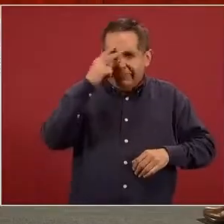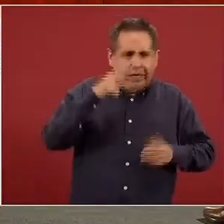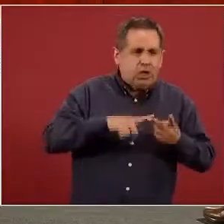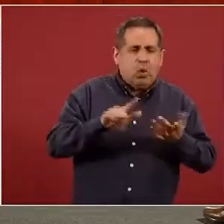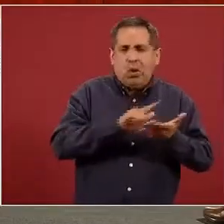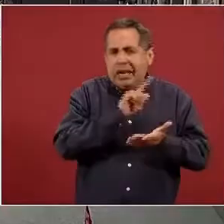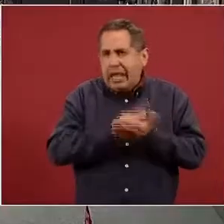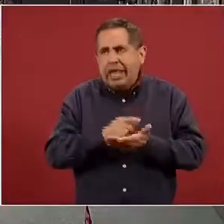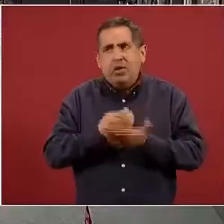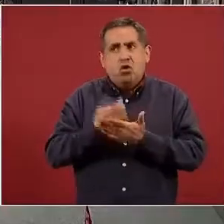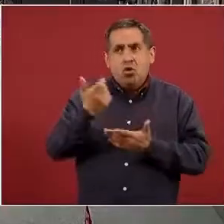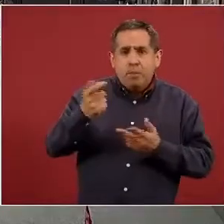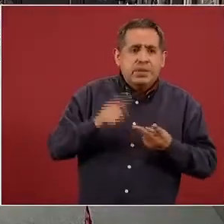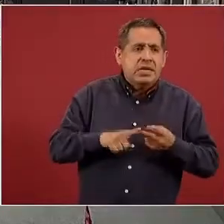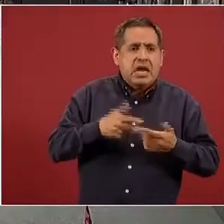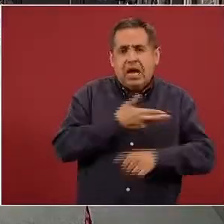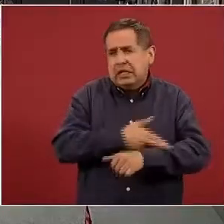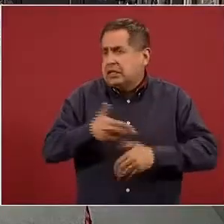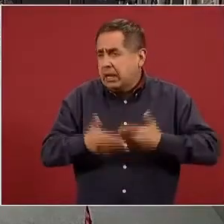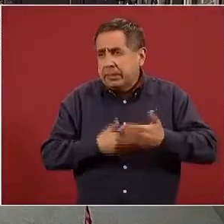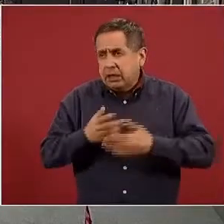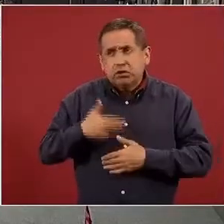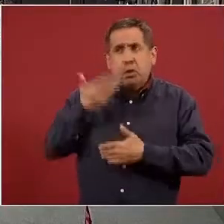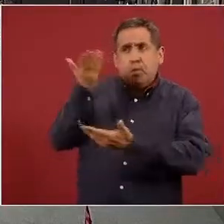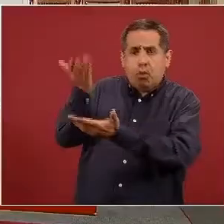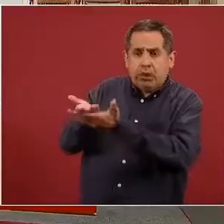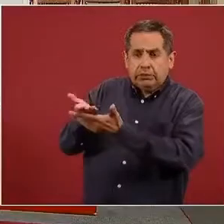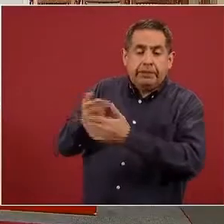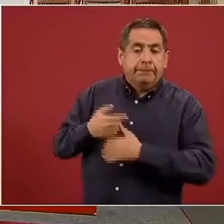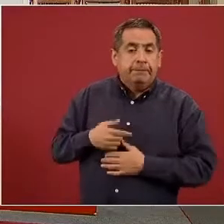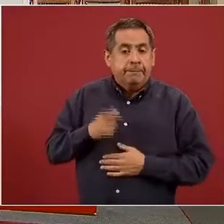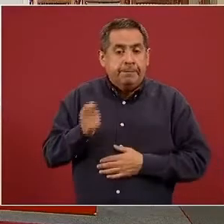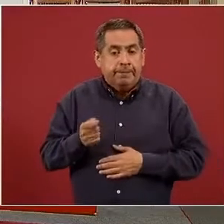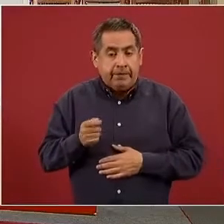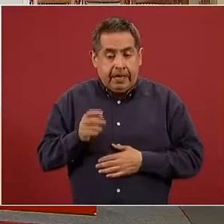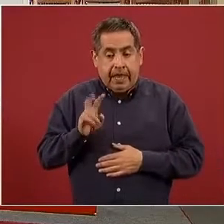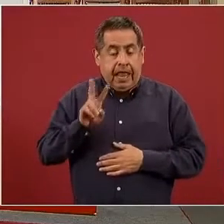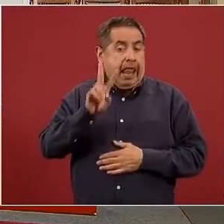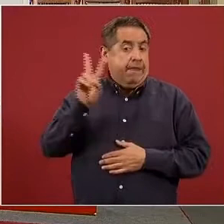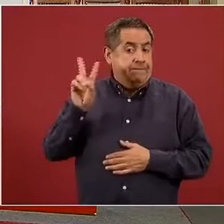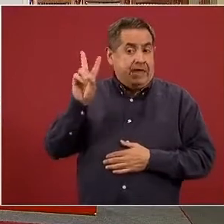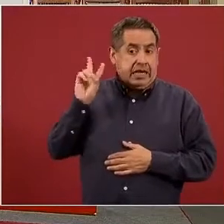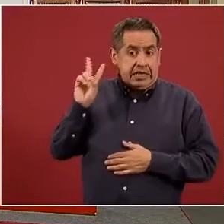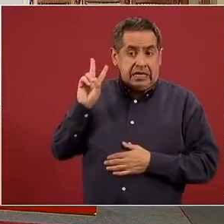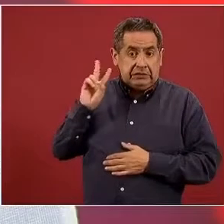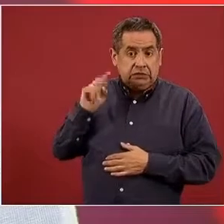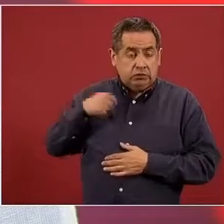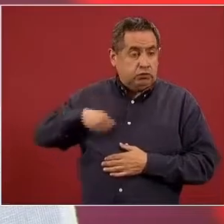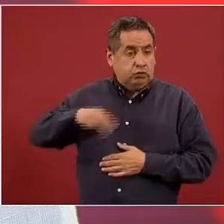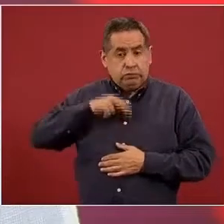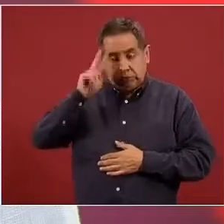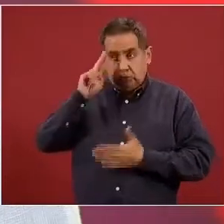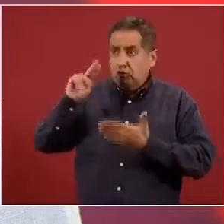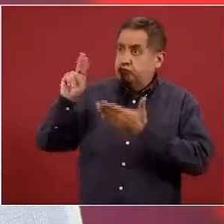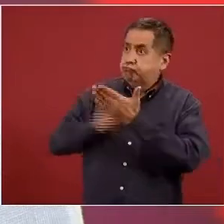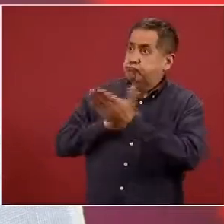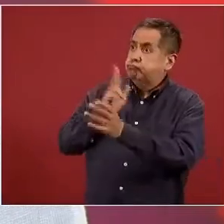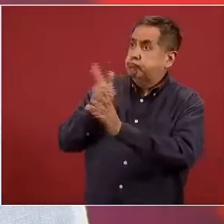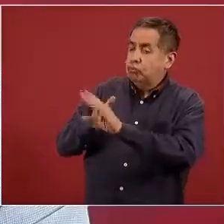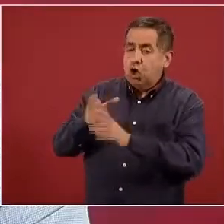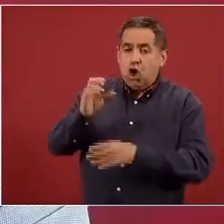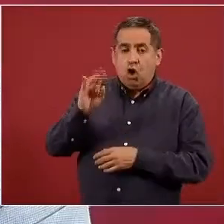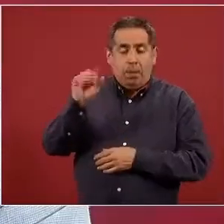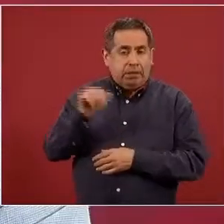jurídica, económica y procedimental. Esto el viernes, que era la fecha límite para ratificar la adhesión de México a